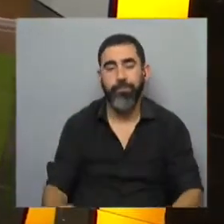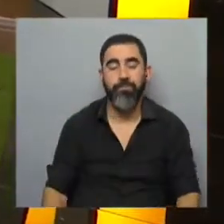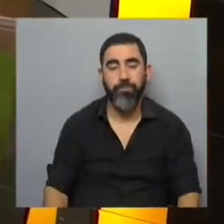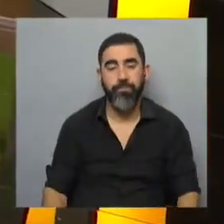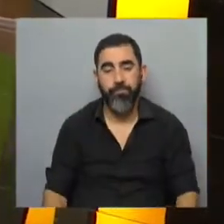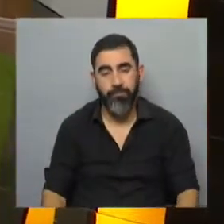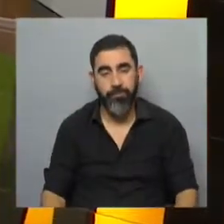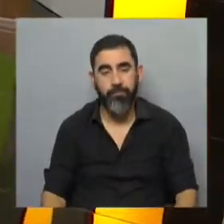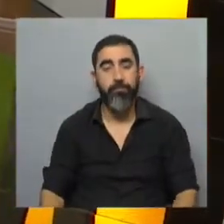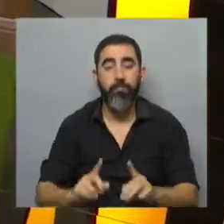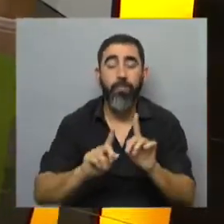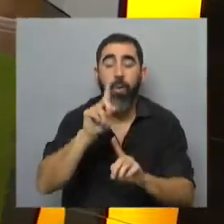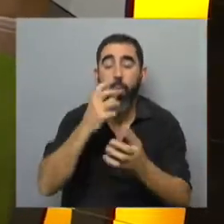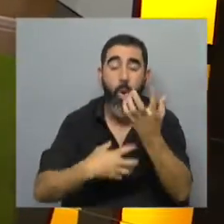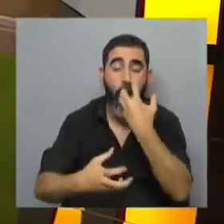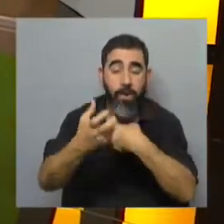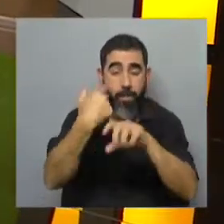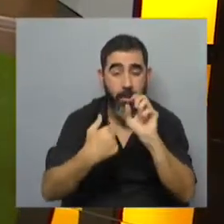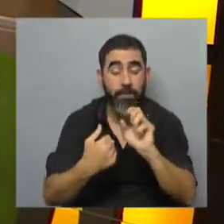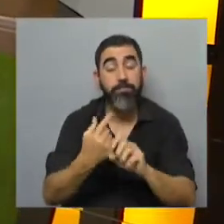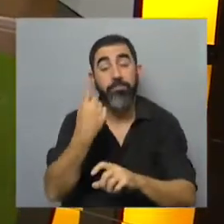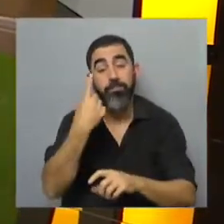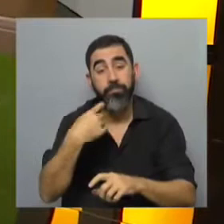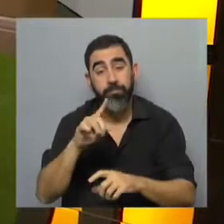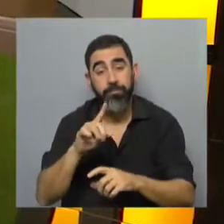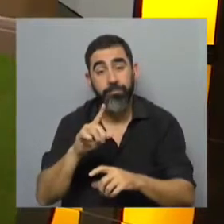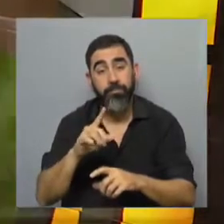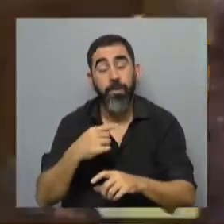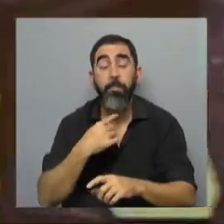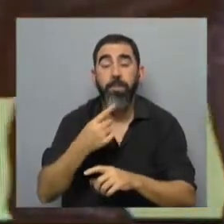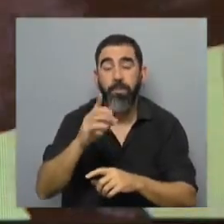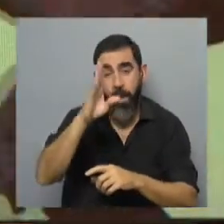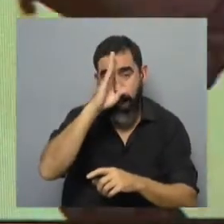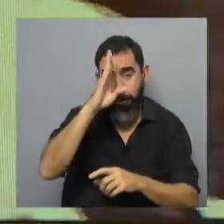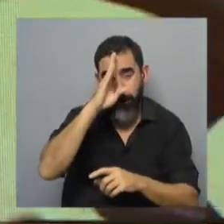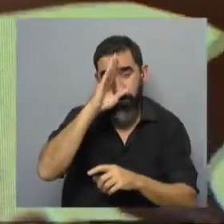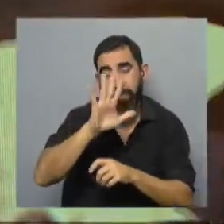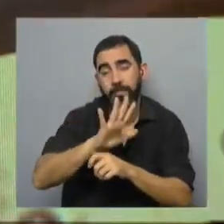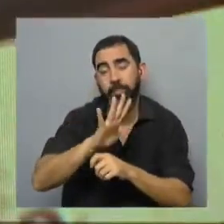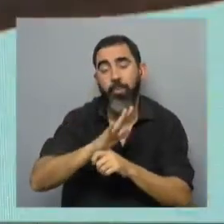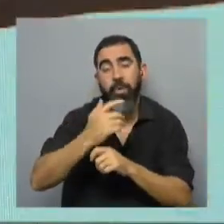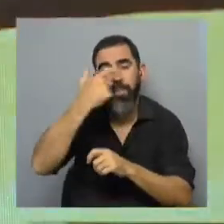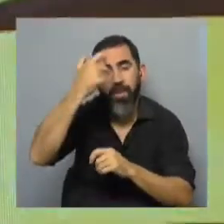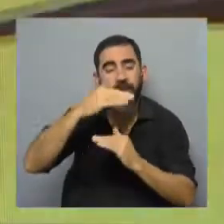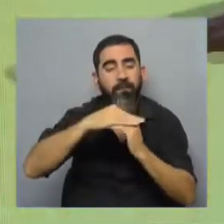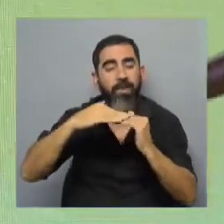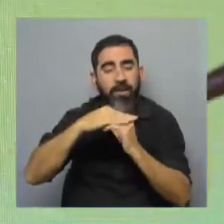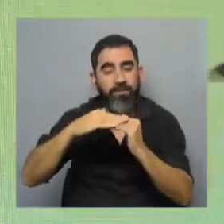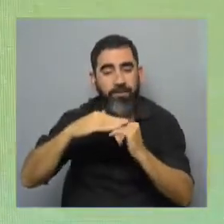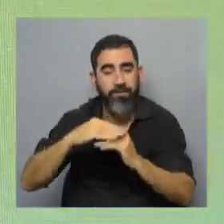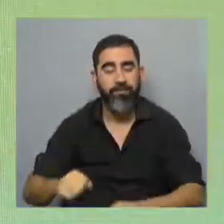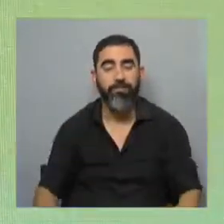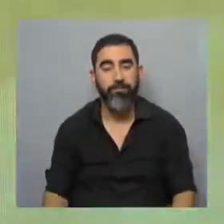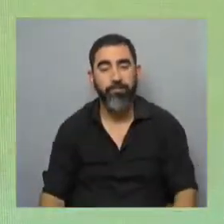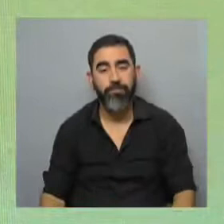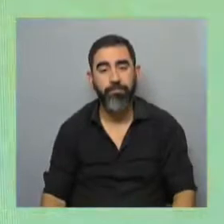otras cosas, también algunos animales, pero bueno, me sirvió para aprender por lo menos lo básico y un poco más de